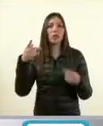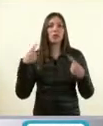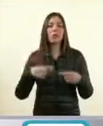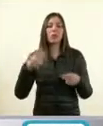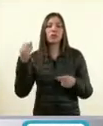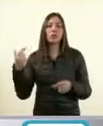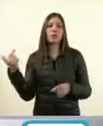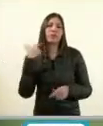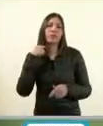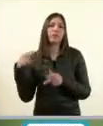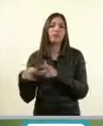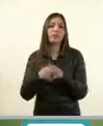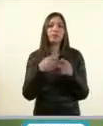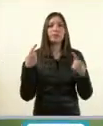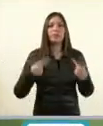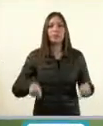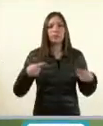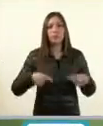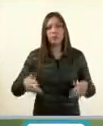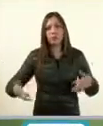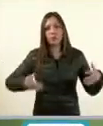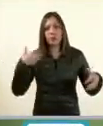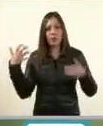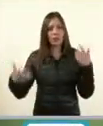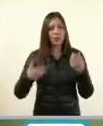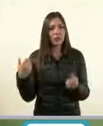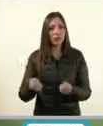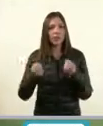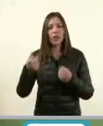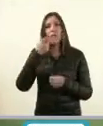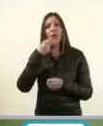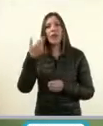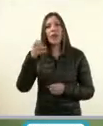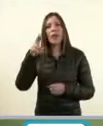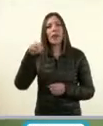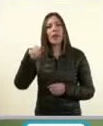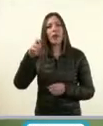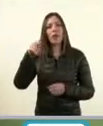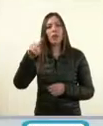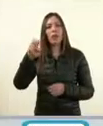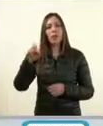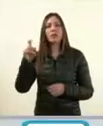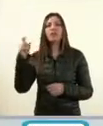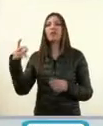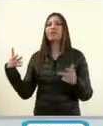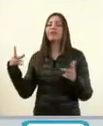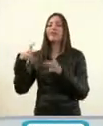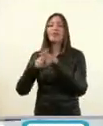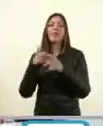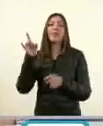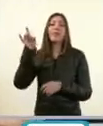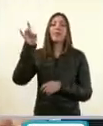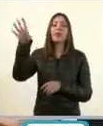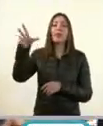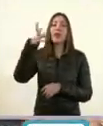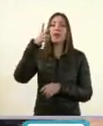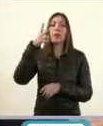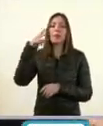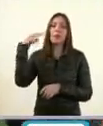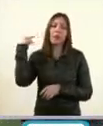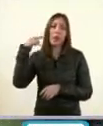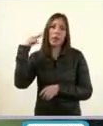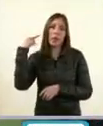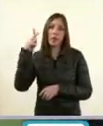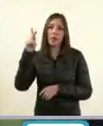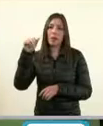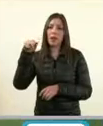No, Y la gente estaba muy molesta. Hernán Cortés llega de Veracruz a haber luchado contra Pánfilo de Narváez, haberlo vencido, y se